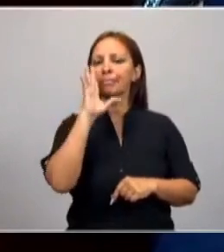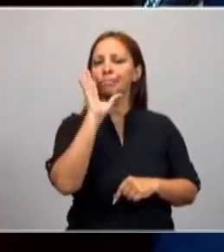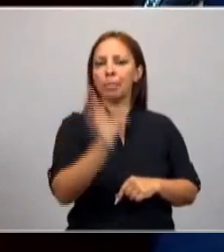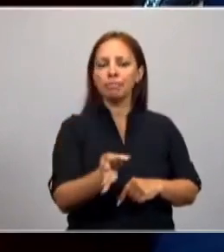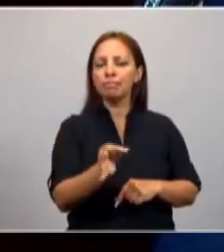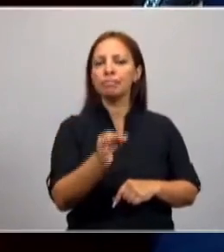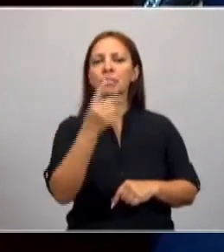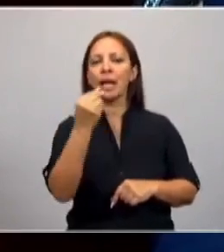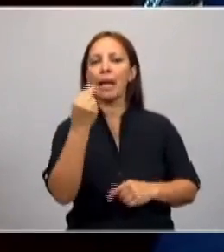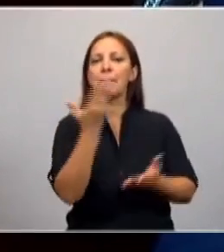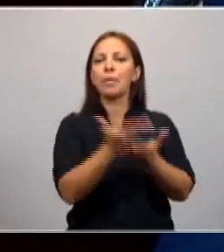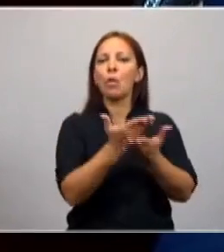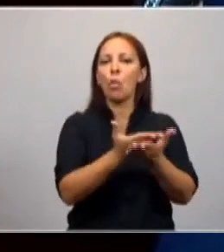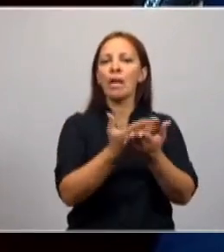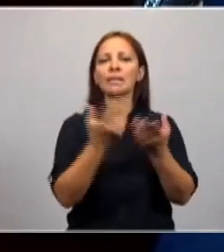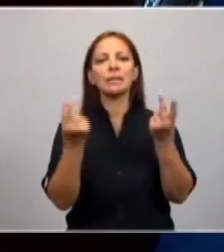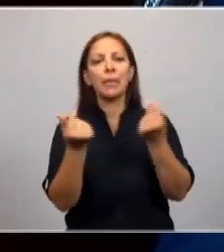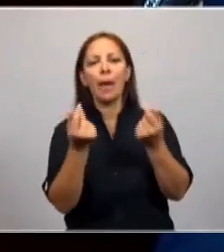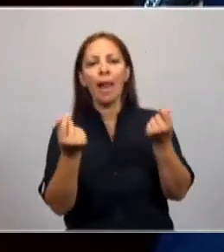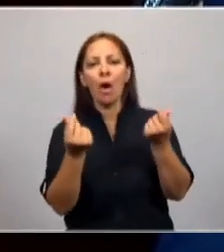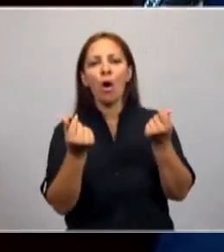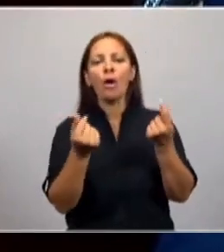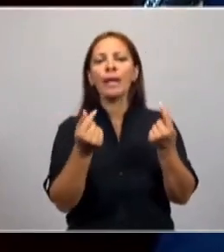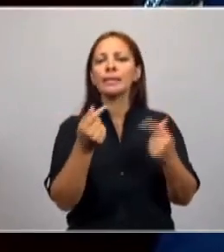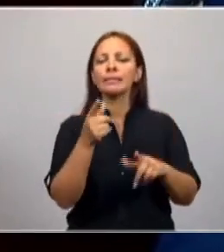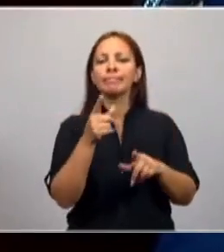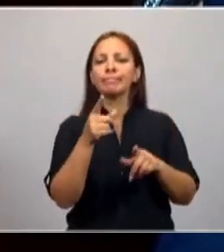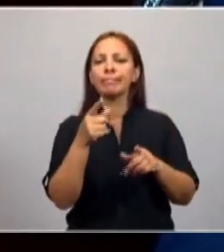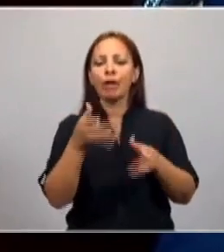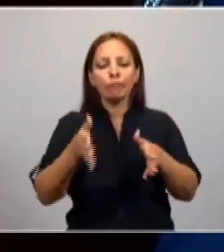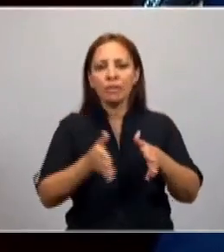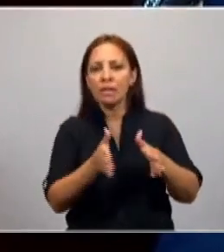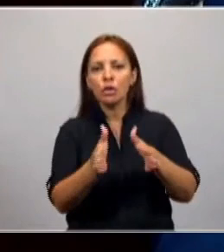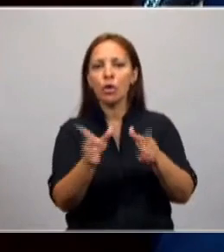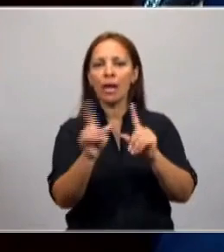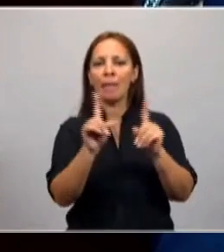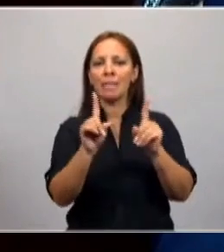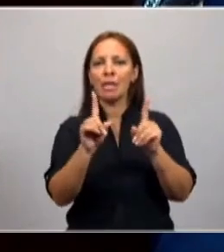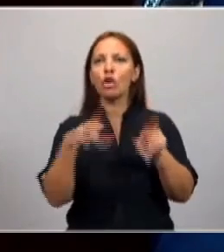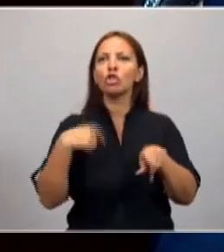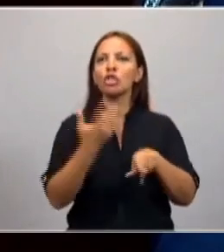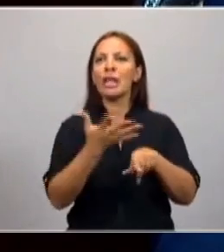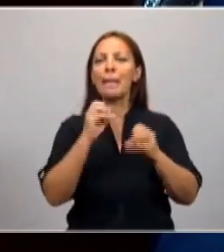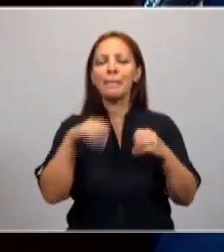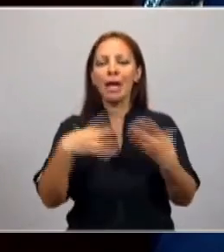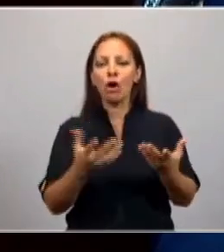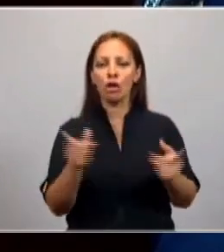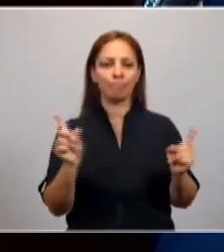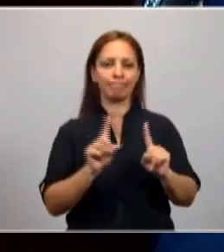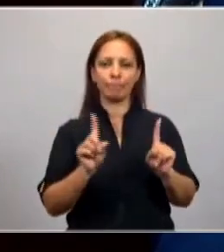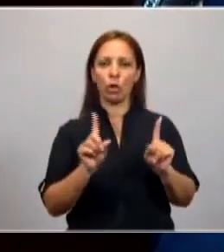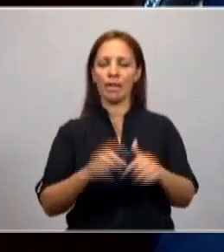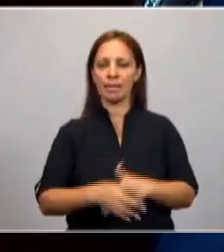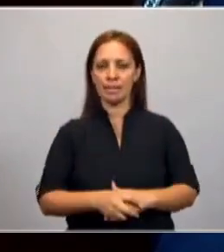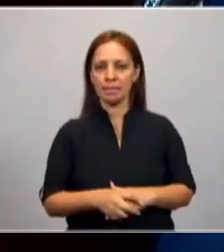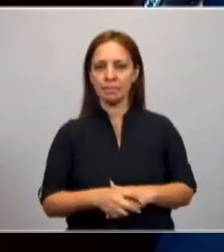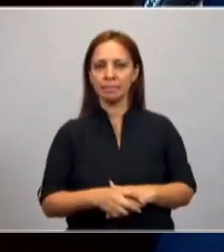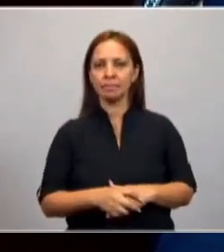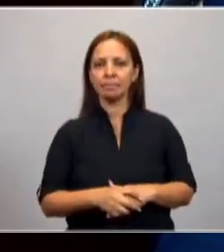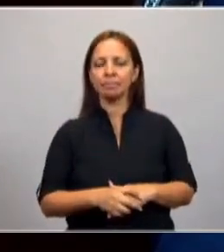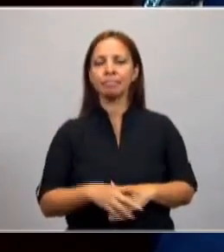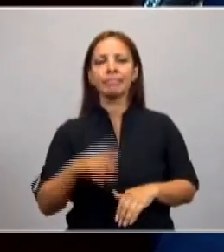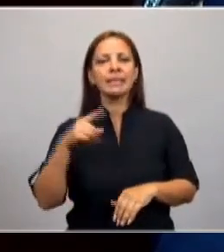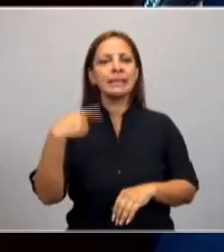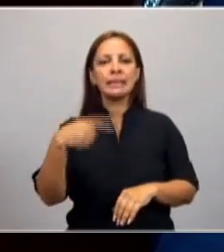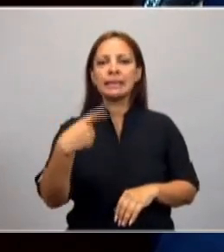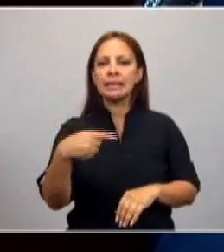que las propuestas y valores que ganaron no conducen ni una sociedad mejor ni una mejor economía. Va quedando cada vez más